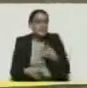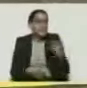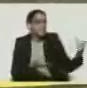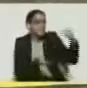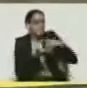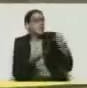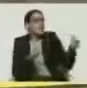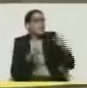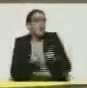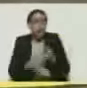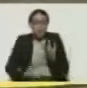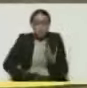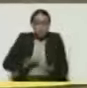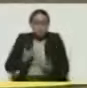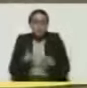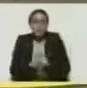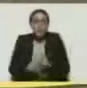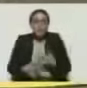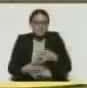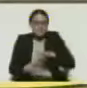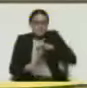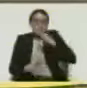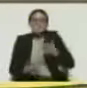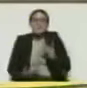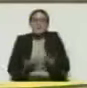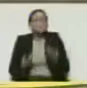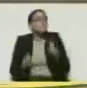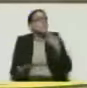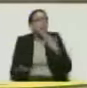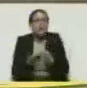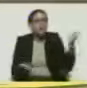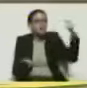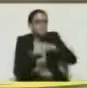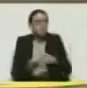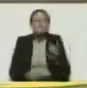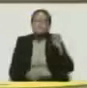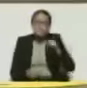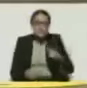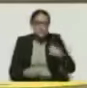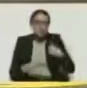presidente. Te entrego mi agenda, pues. Tú me llevas para las comunas que hay que ir. Ese es el trabajo mío.